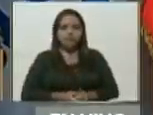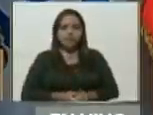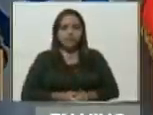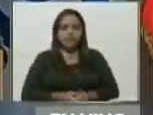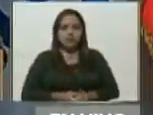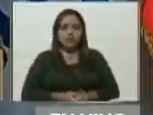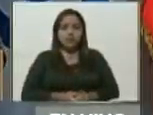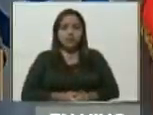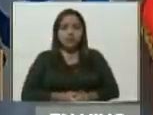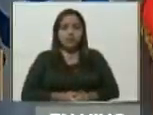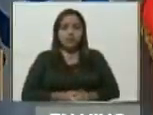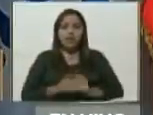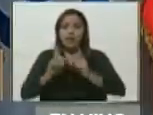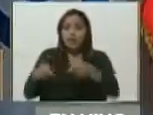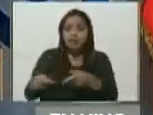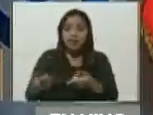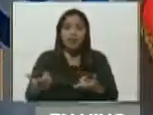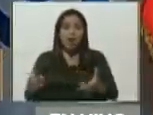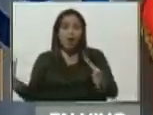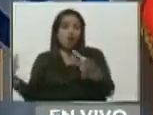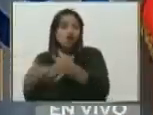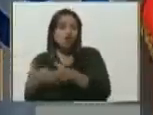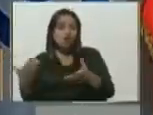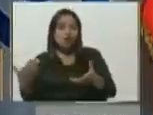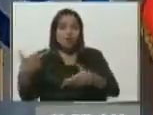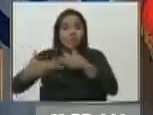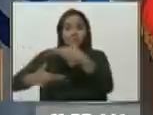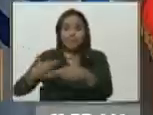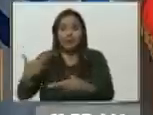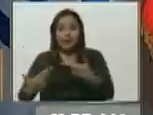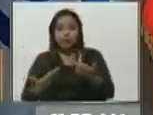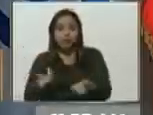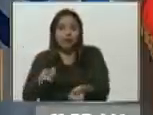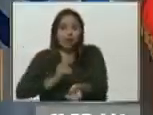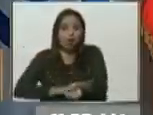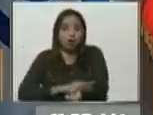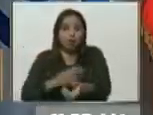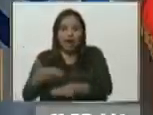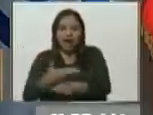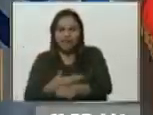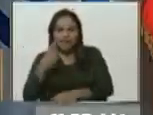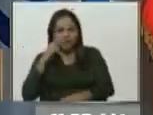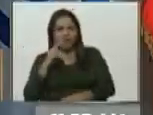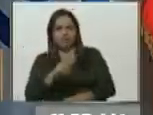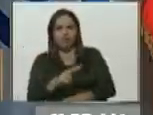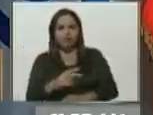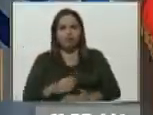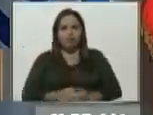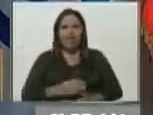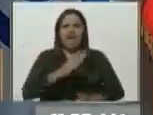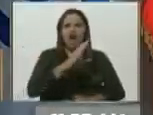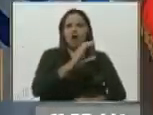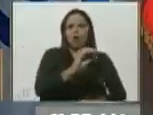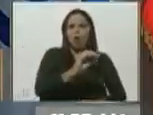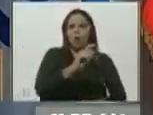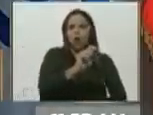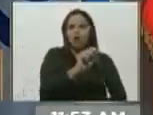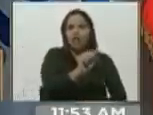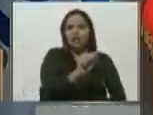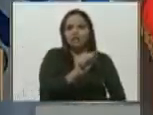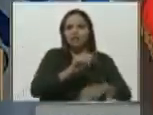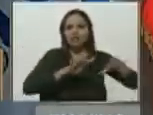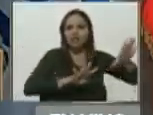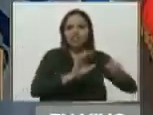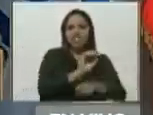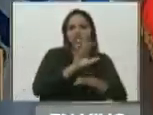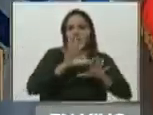delincuencia común de la peor calaña, como la que pudimos ver en algún momento, no solo en la cota 905